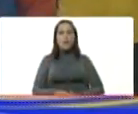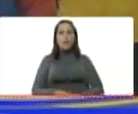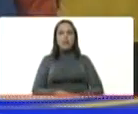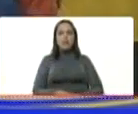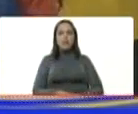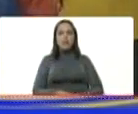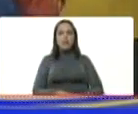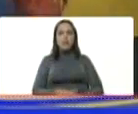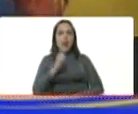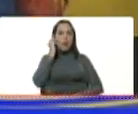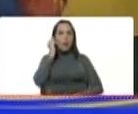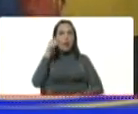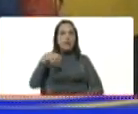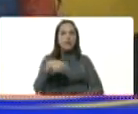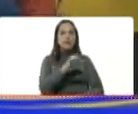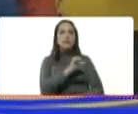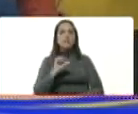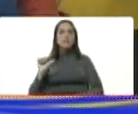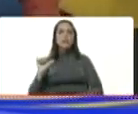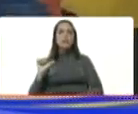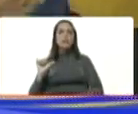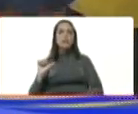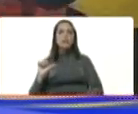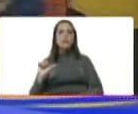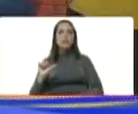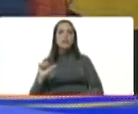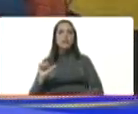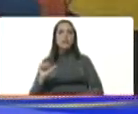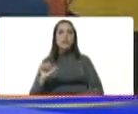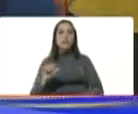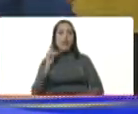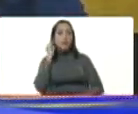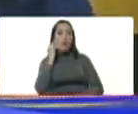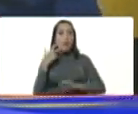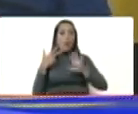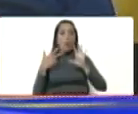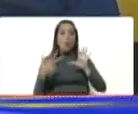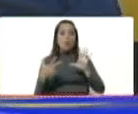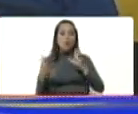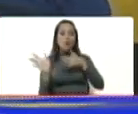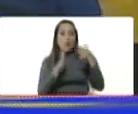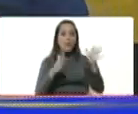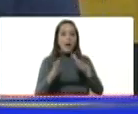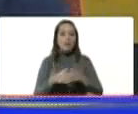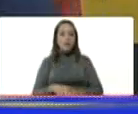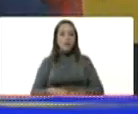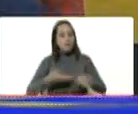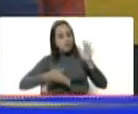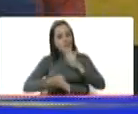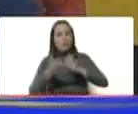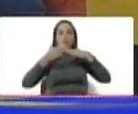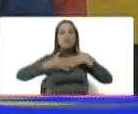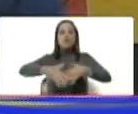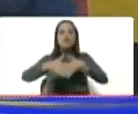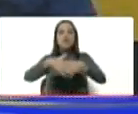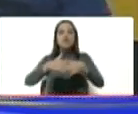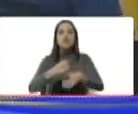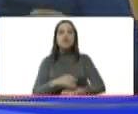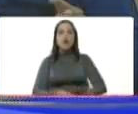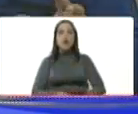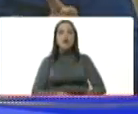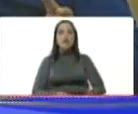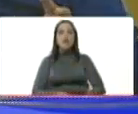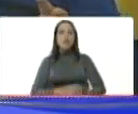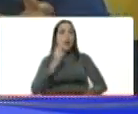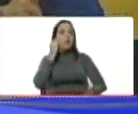mujer. En esta semana de la mujer, el 8 de marzo, vamos a la gran movilización de las mujeres en todo el